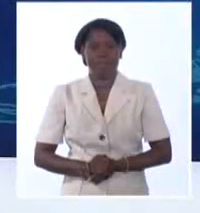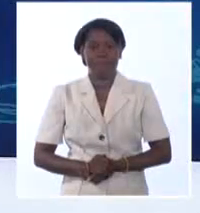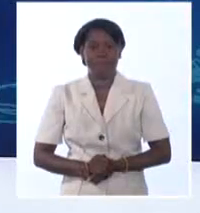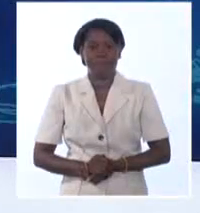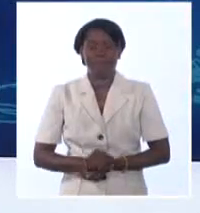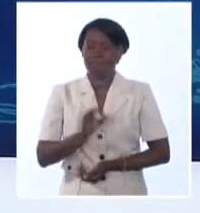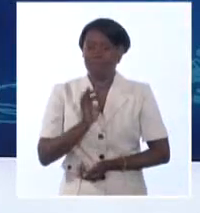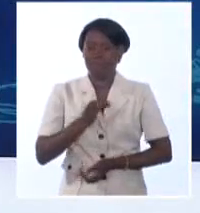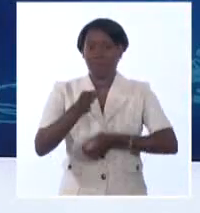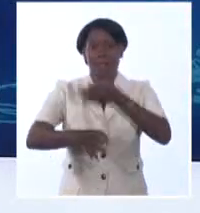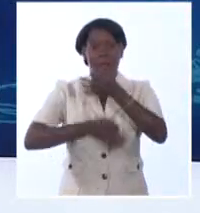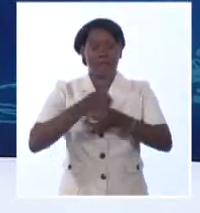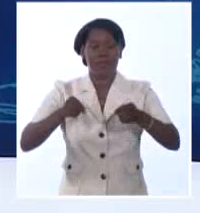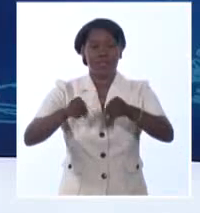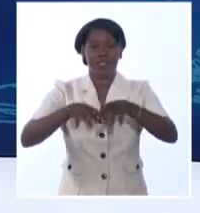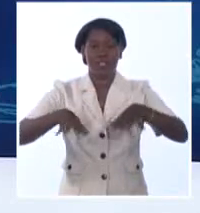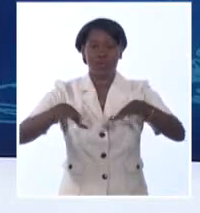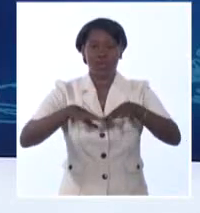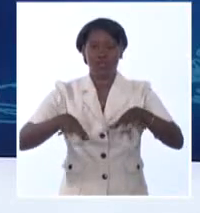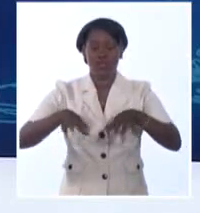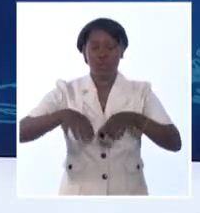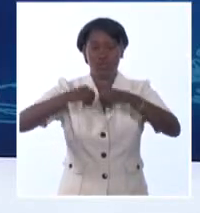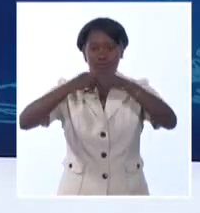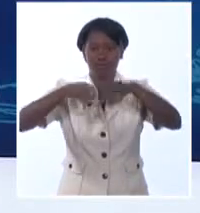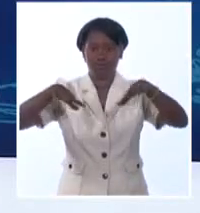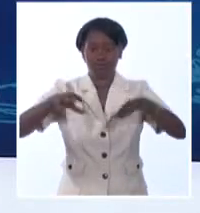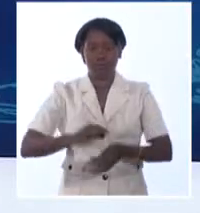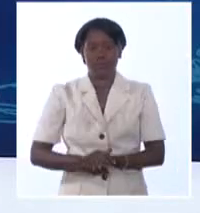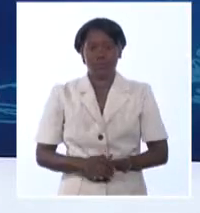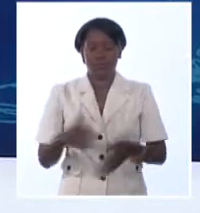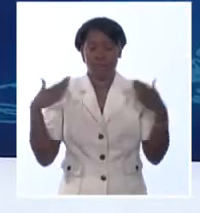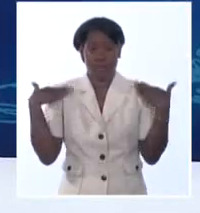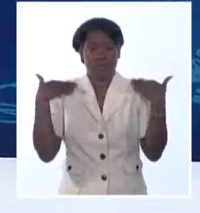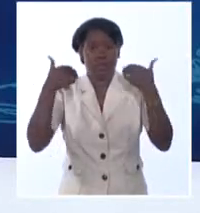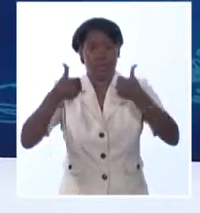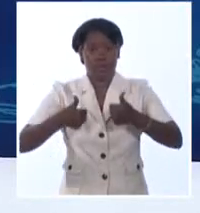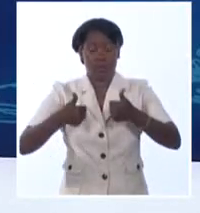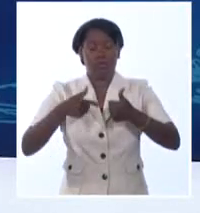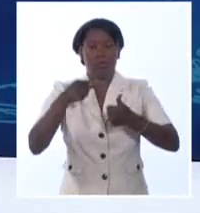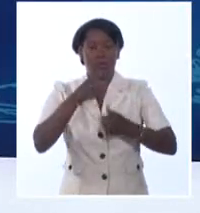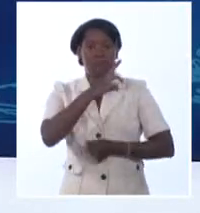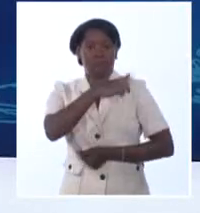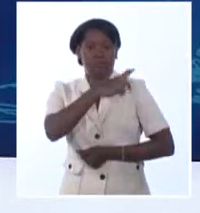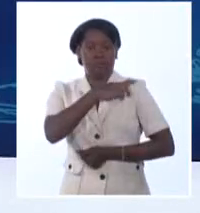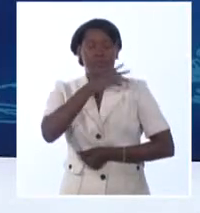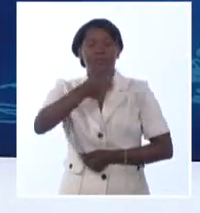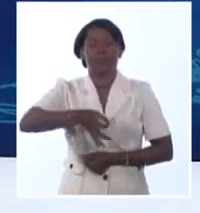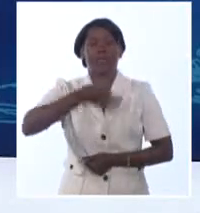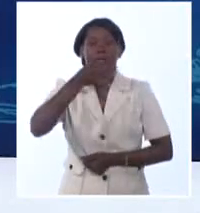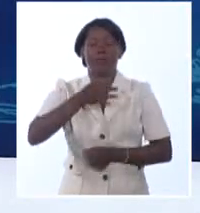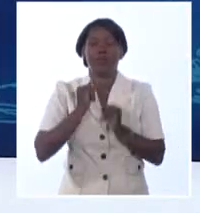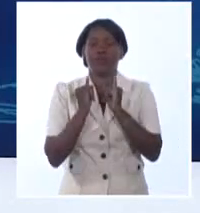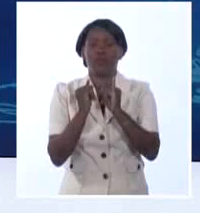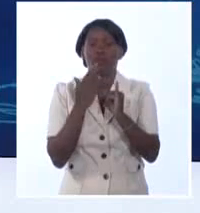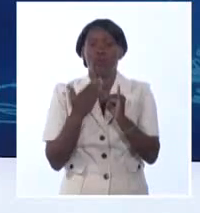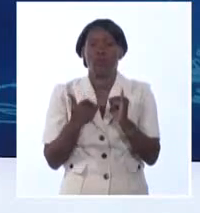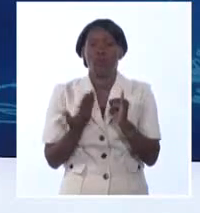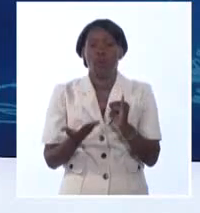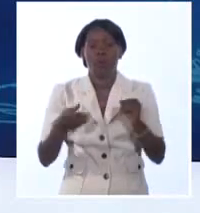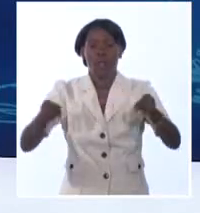Y como es habitual, esta mañana el director técnico de la Unión Eléctrica, Lázaro Guerra Hernández, compartió información actualizada de la